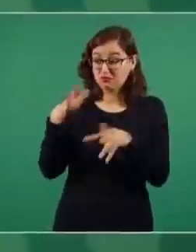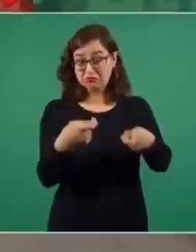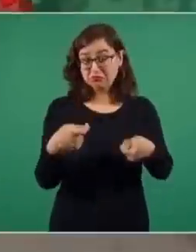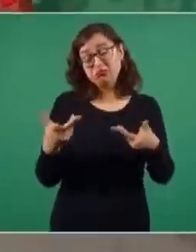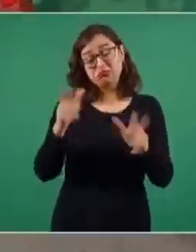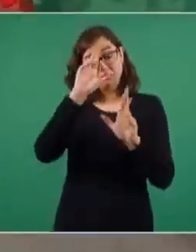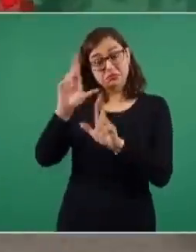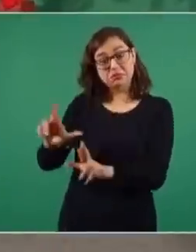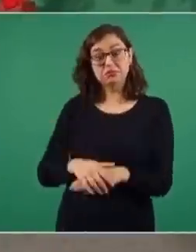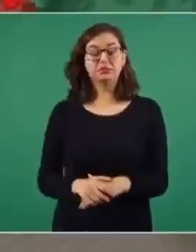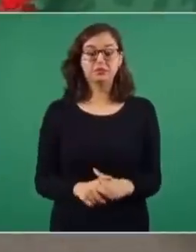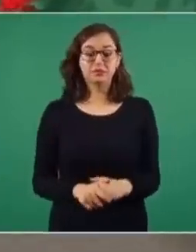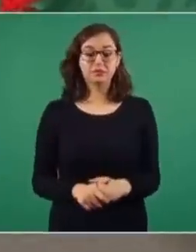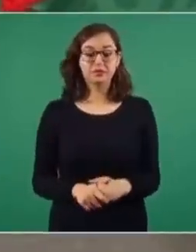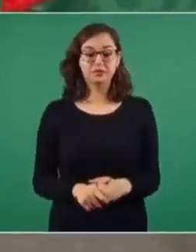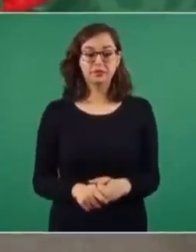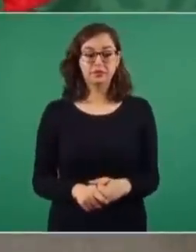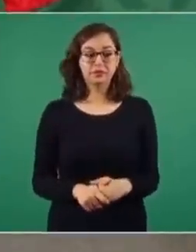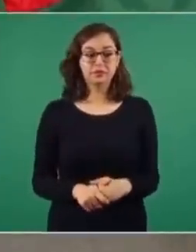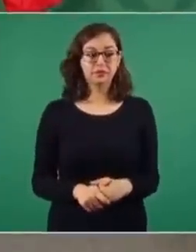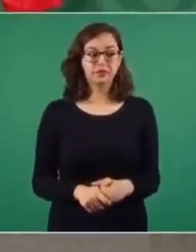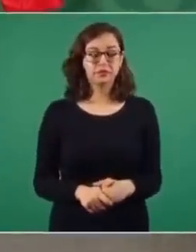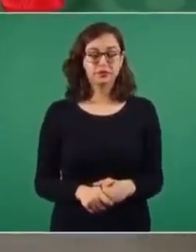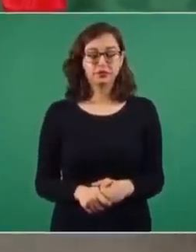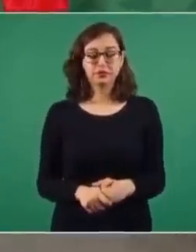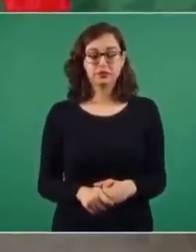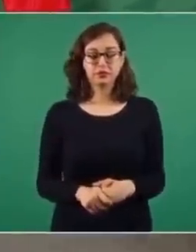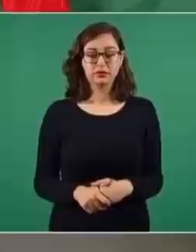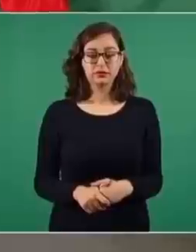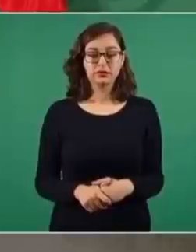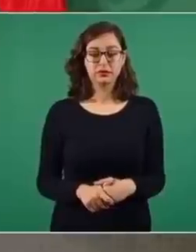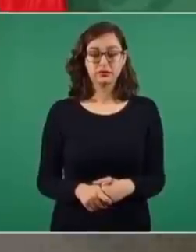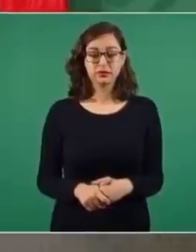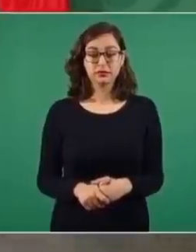pueblo. Desde luego, esto no